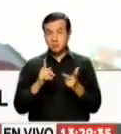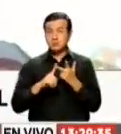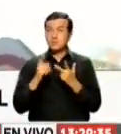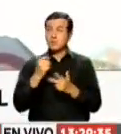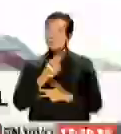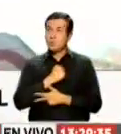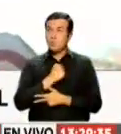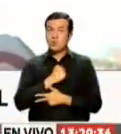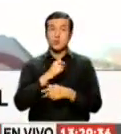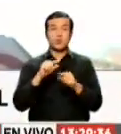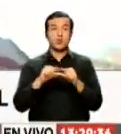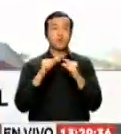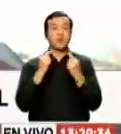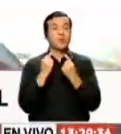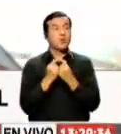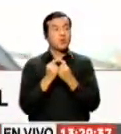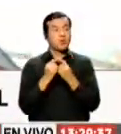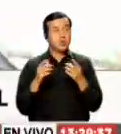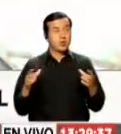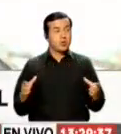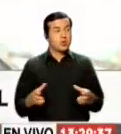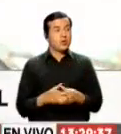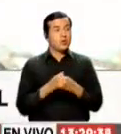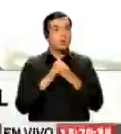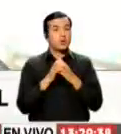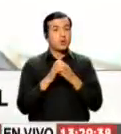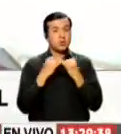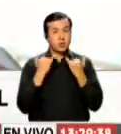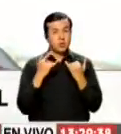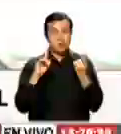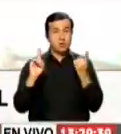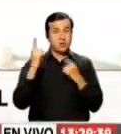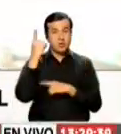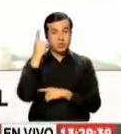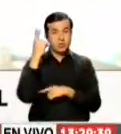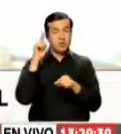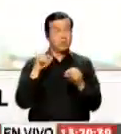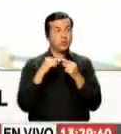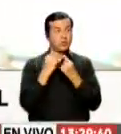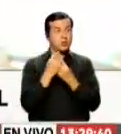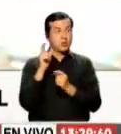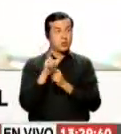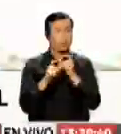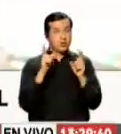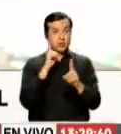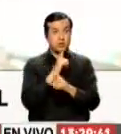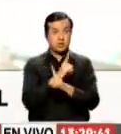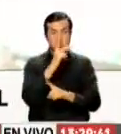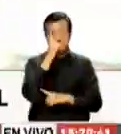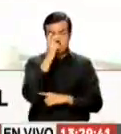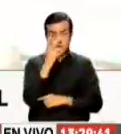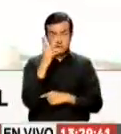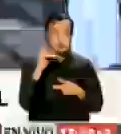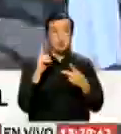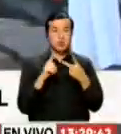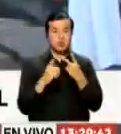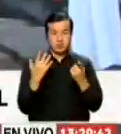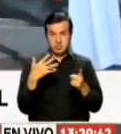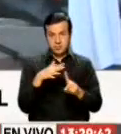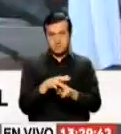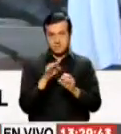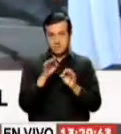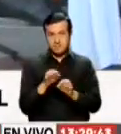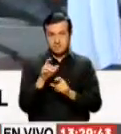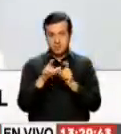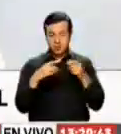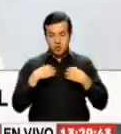pertenezco a un grupo de danza, el grupo de danza Nayara, que es el, por ahora, el único grupo de personas con discapacidad visual y también inclusivo. La